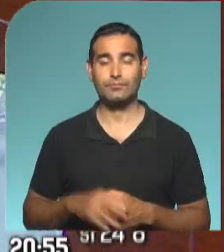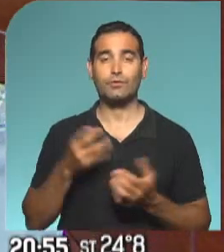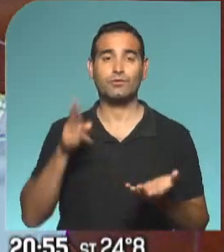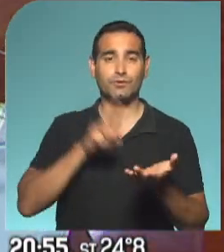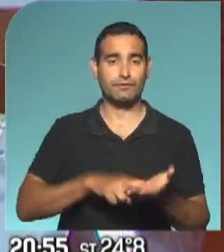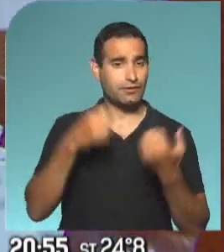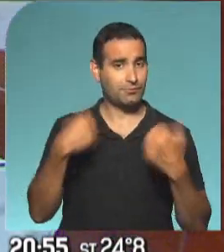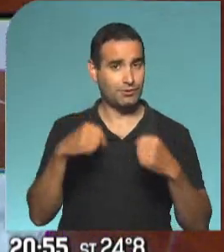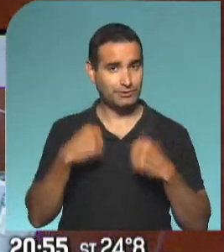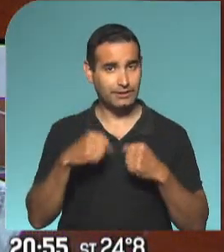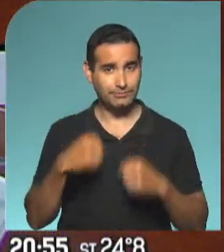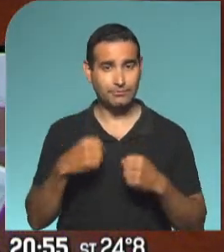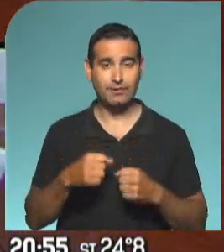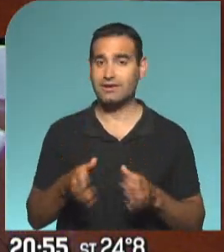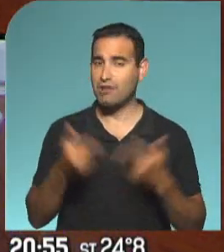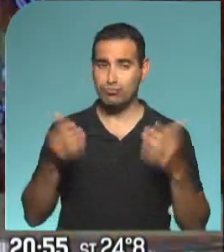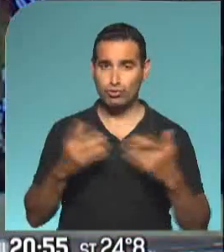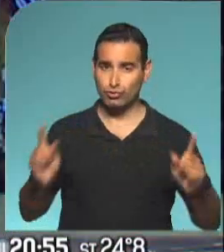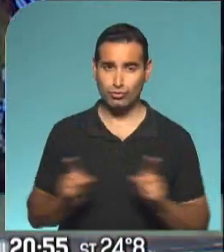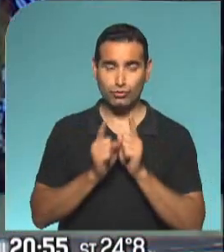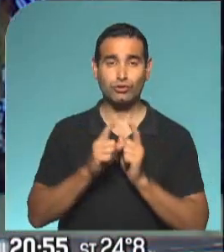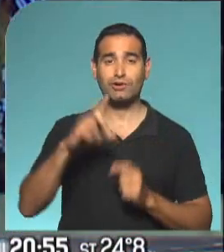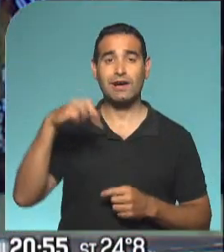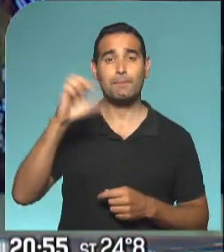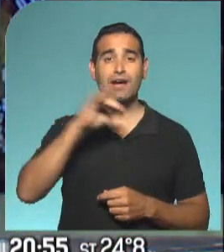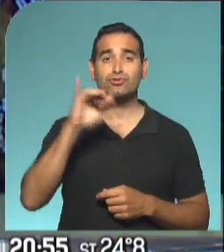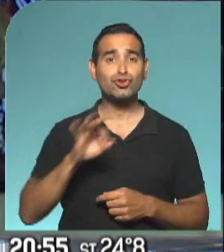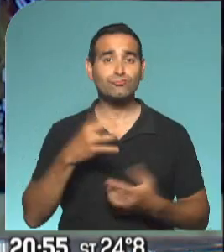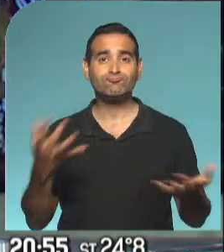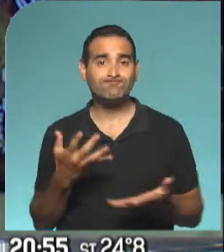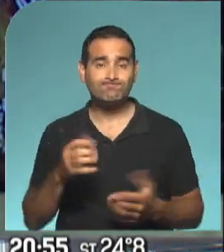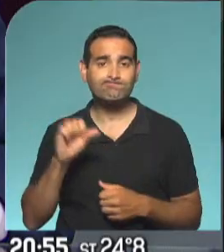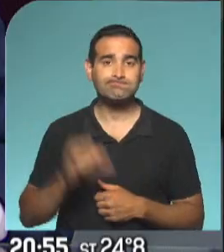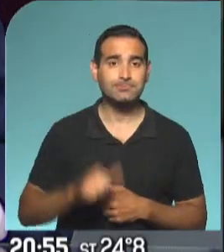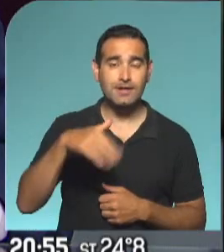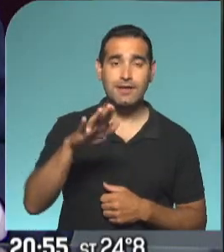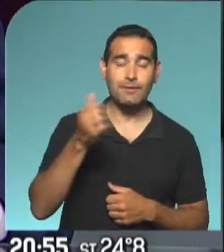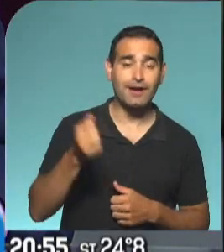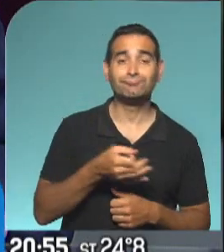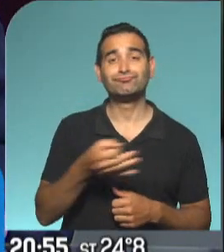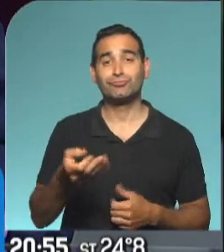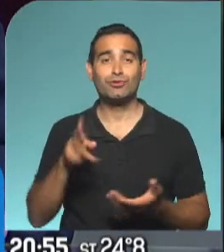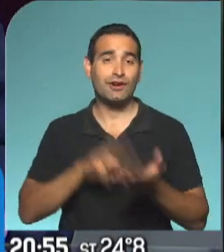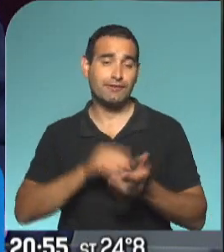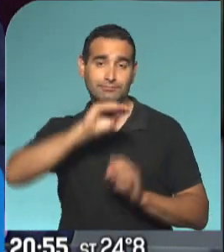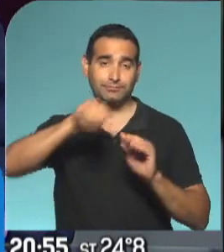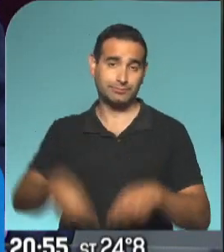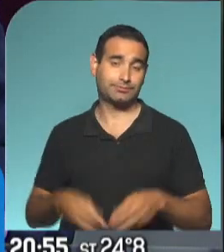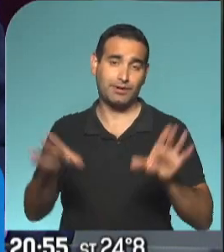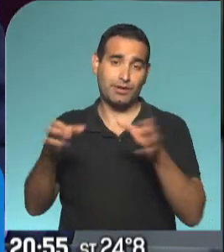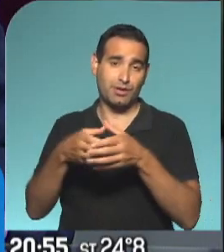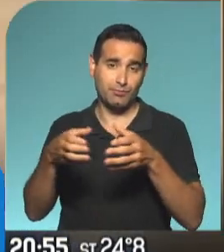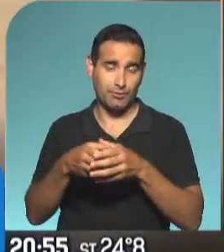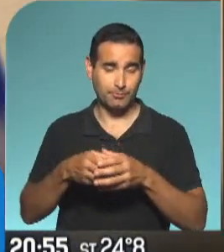Volvemos ahora al deporte para hacer un rápido repaso. Campazzo no se puede lucir en la NBA, Juan. Lamentablemente no, nueva derrota de su equipo,